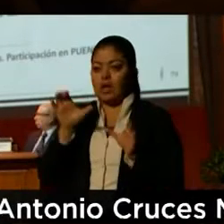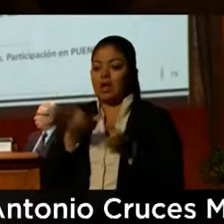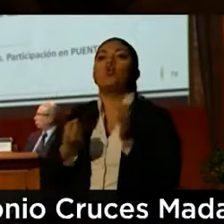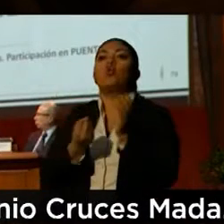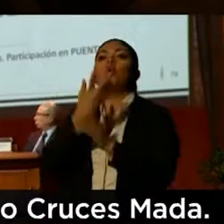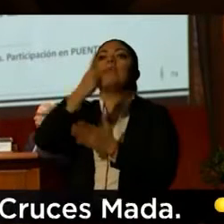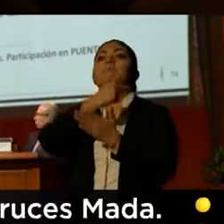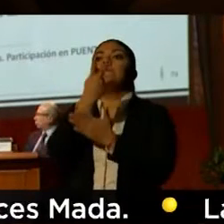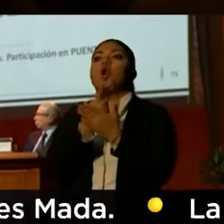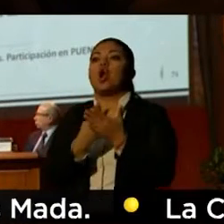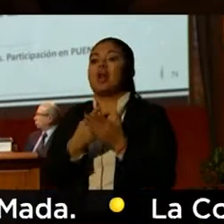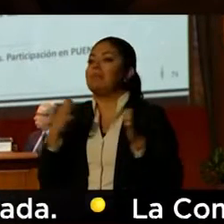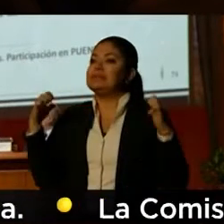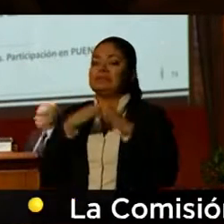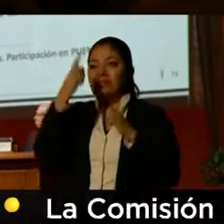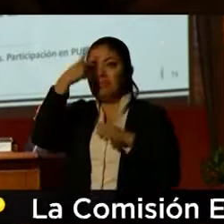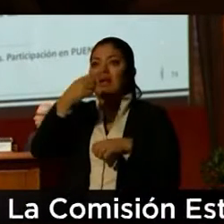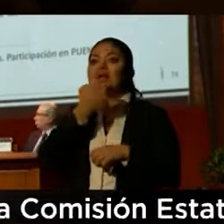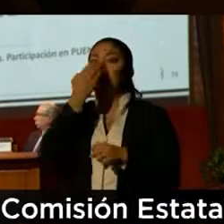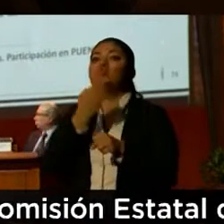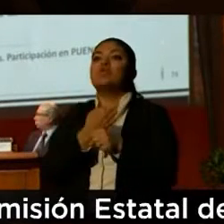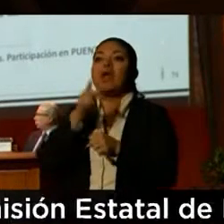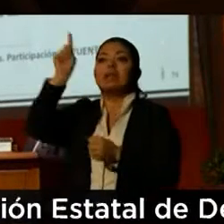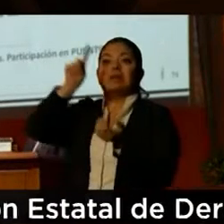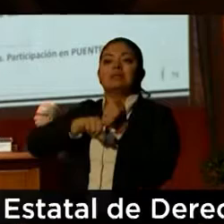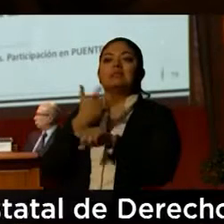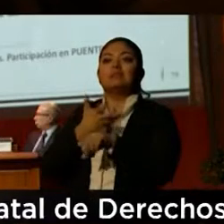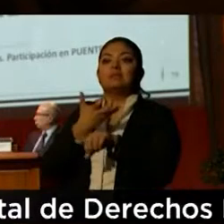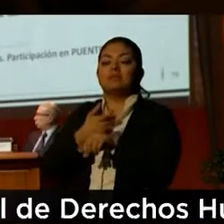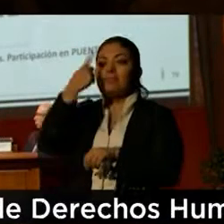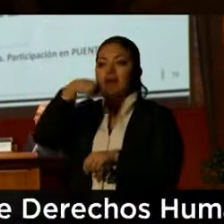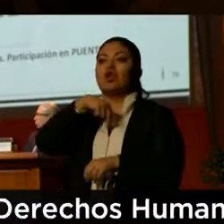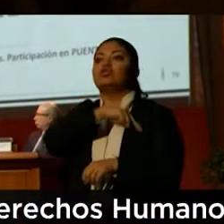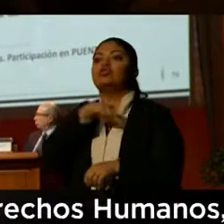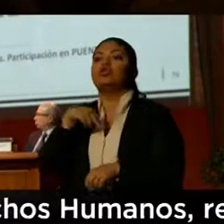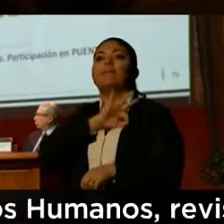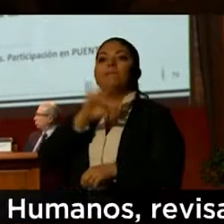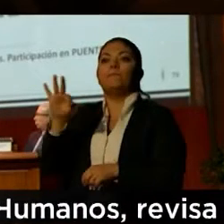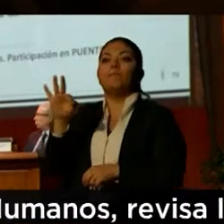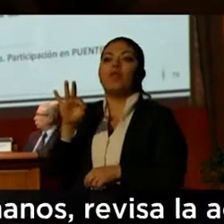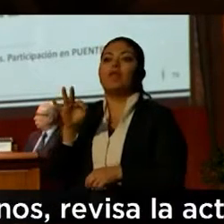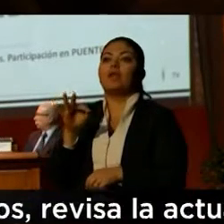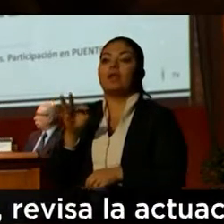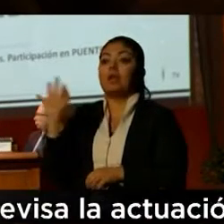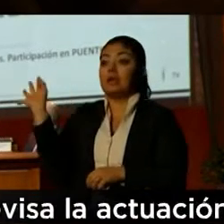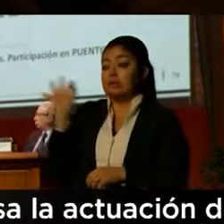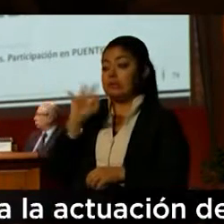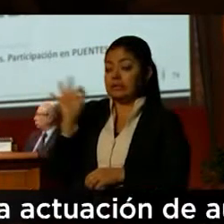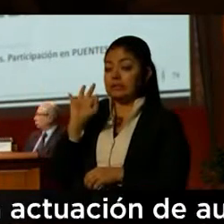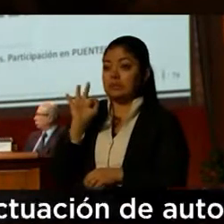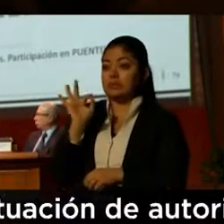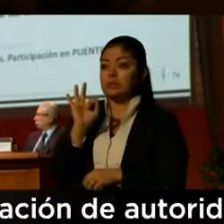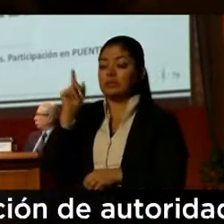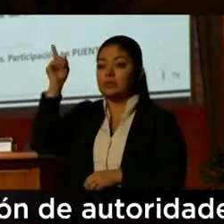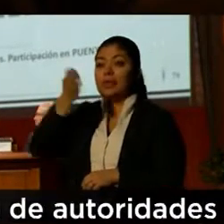programa emergente de atención a estudiantes migrantes que nos permitirá que si existe